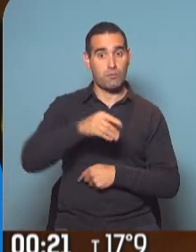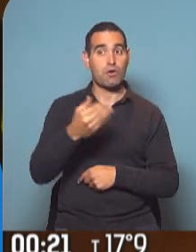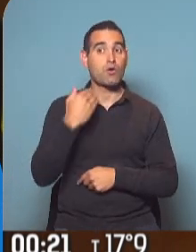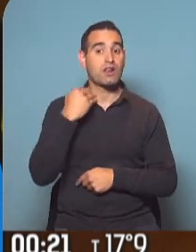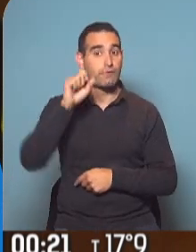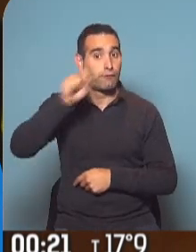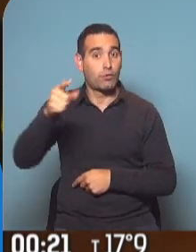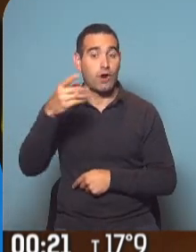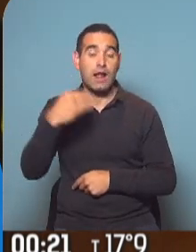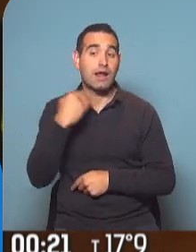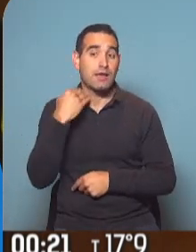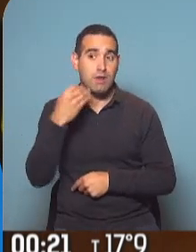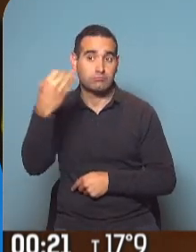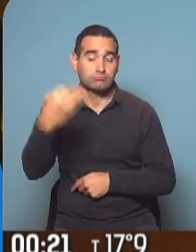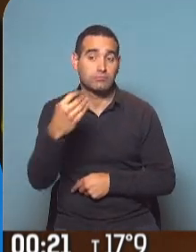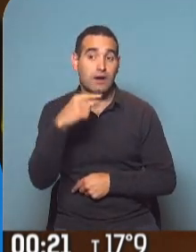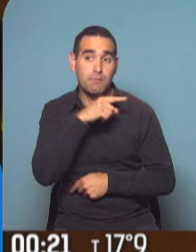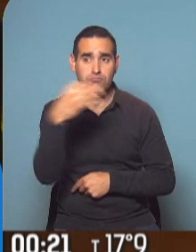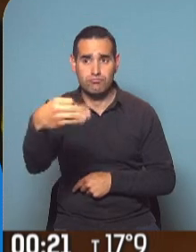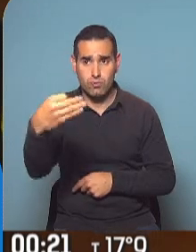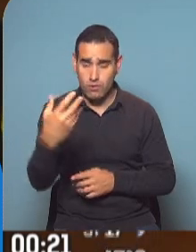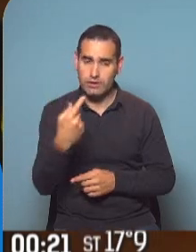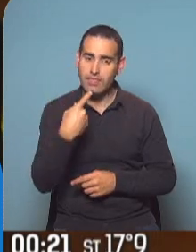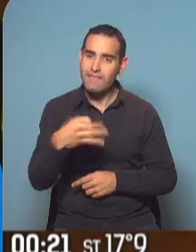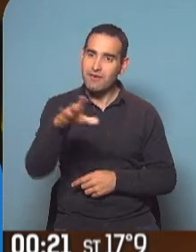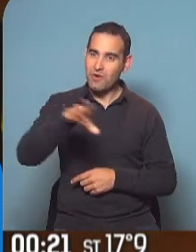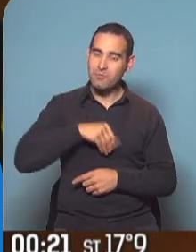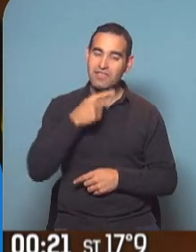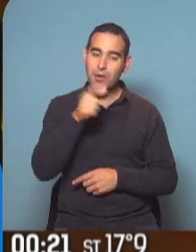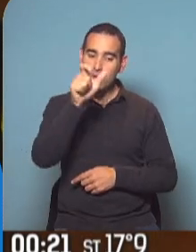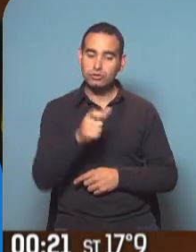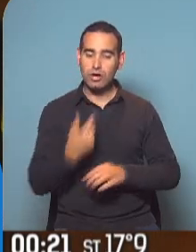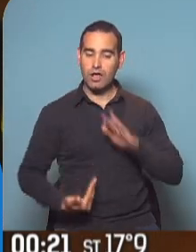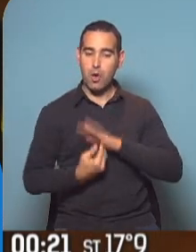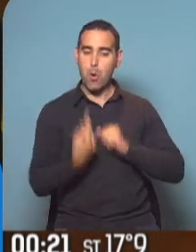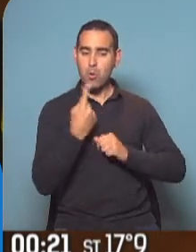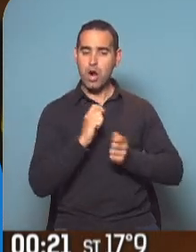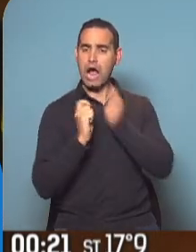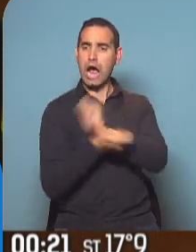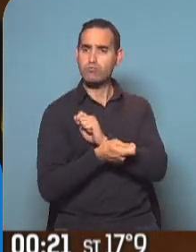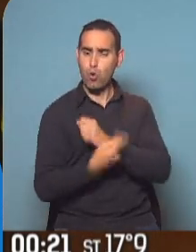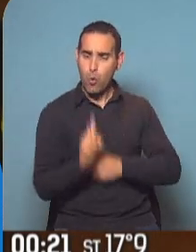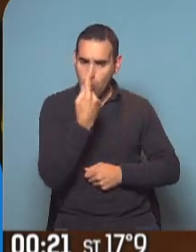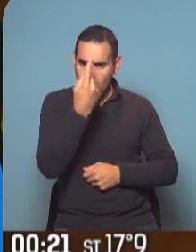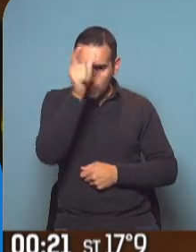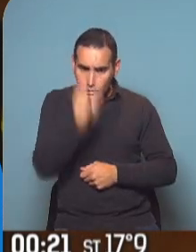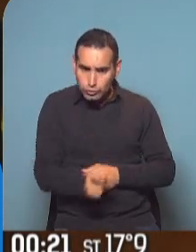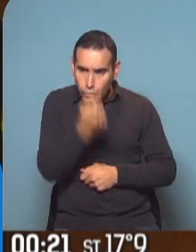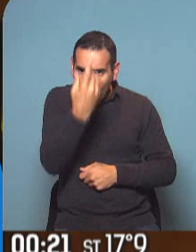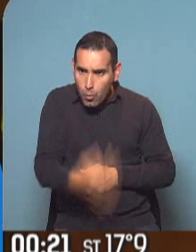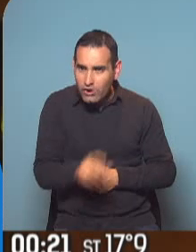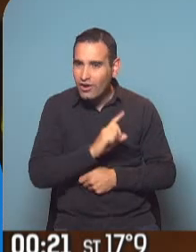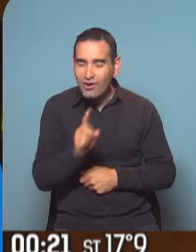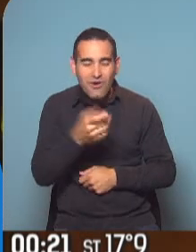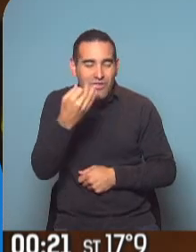que es muy, muy interesante, porque ahí dice, un líder solo no hace reformas, no es suficiente, tiene que